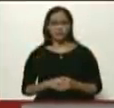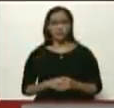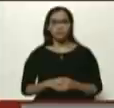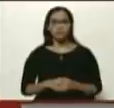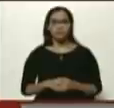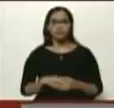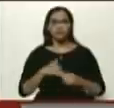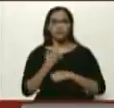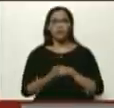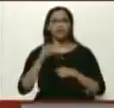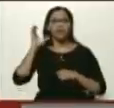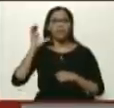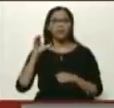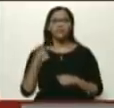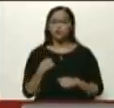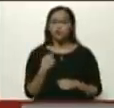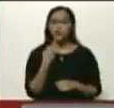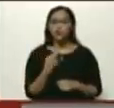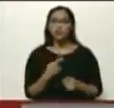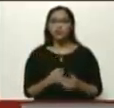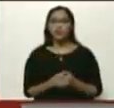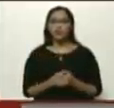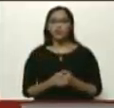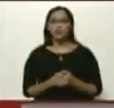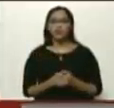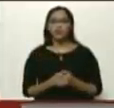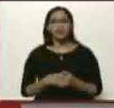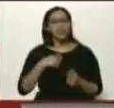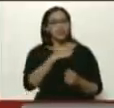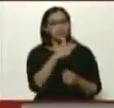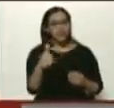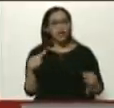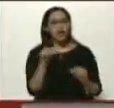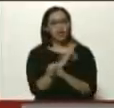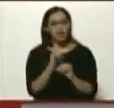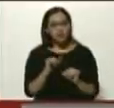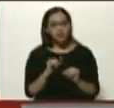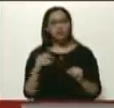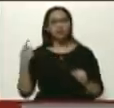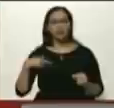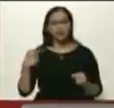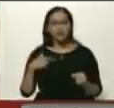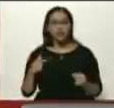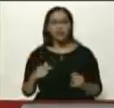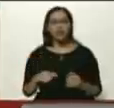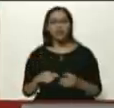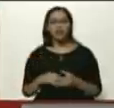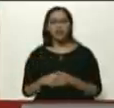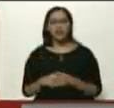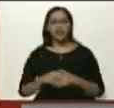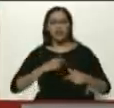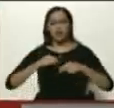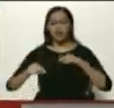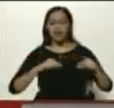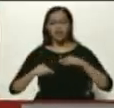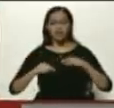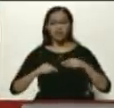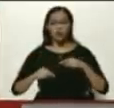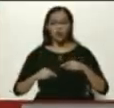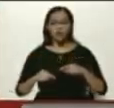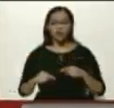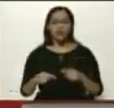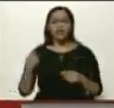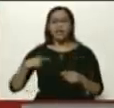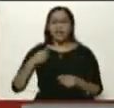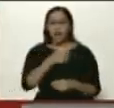Este es el plan de la patria. Yo dije, di una instrucción, cada afiche tiene que salir, la red, ¿cómo se llama? Las direcciones que tenga